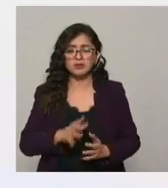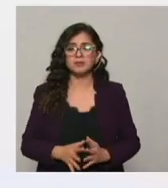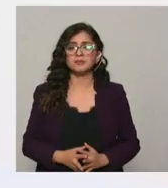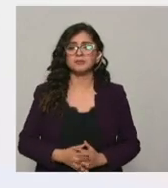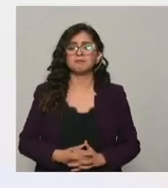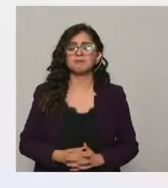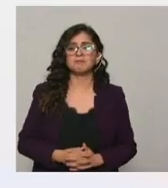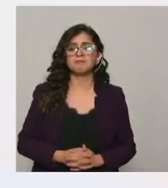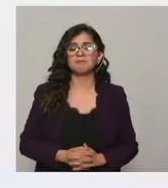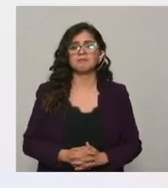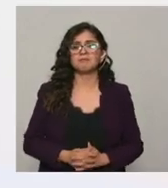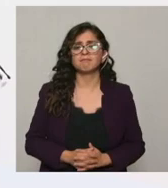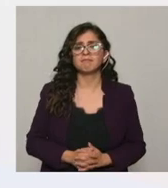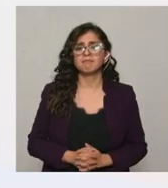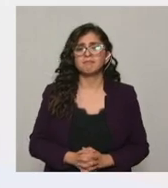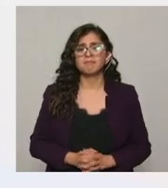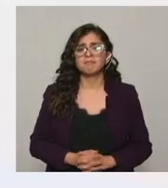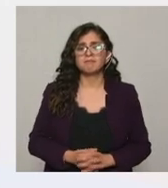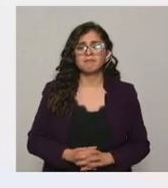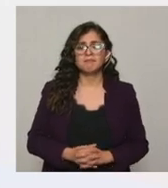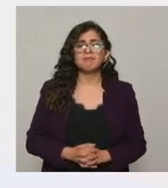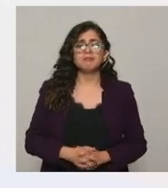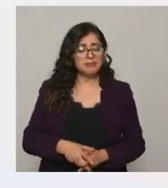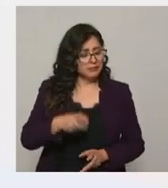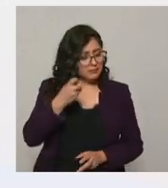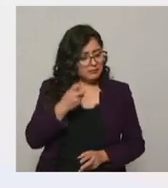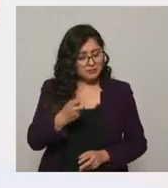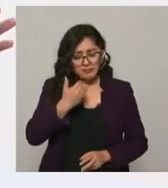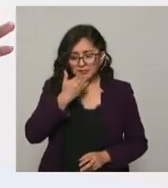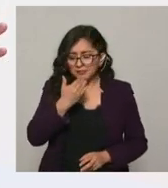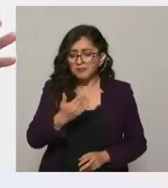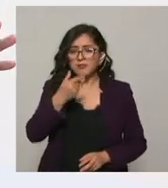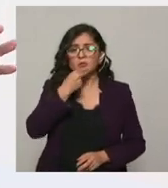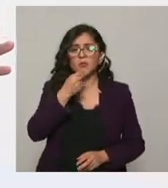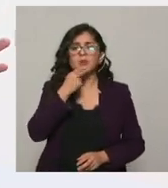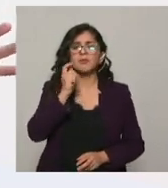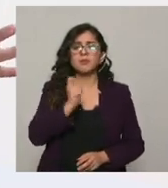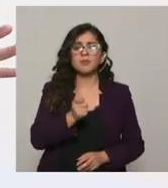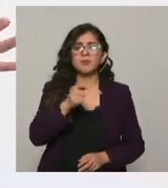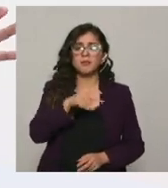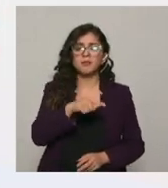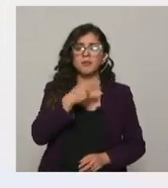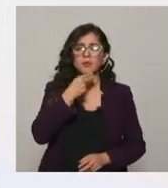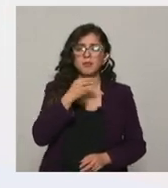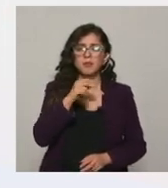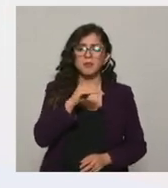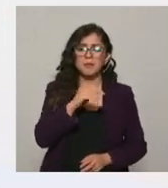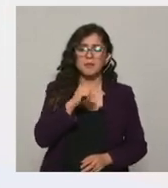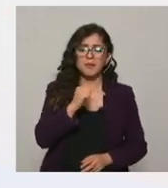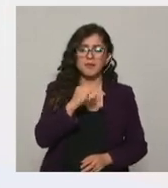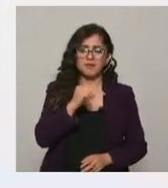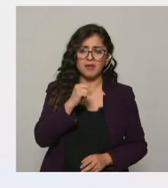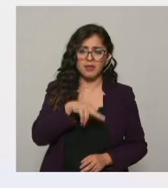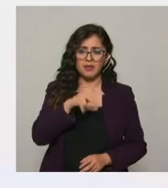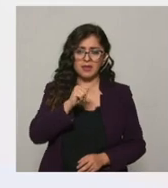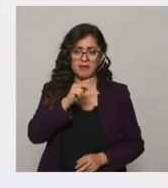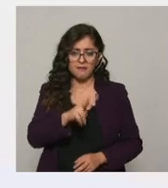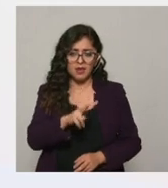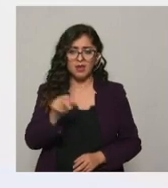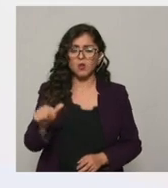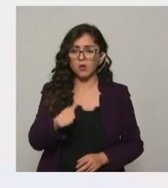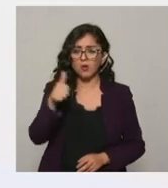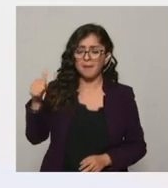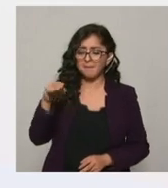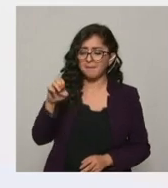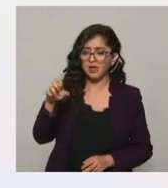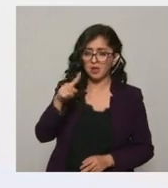Y iba yo a esto, uniendo el tema de Mafián TV con el tema del Me